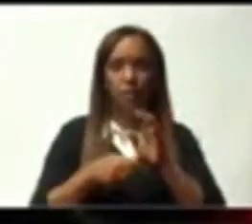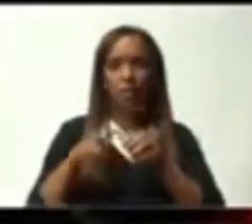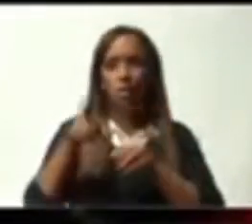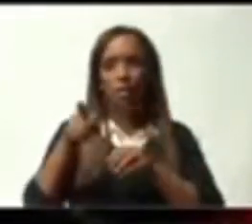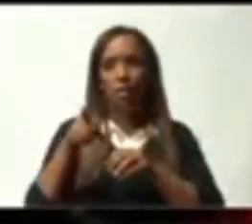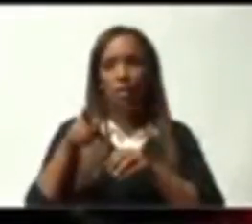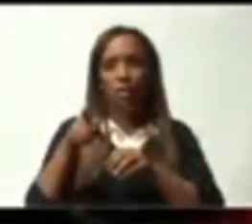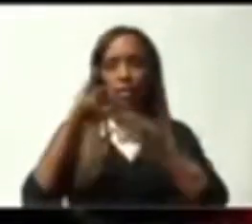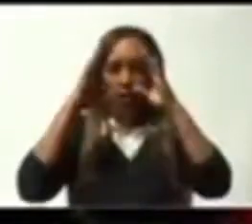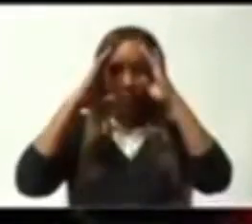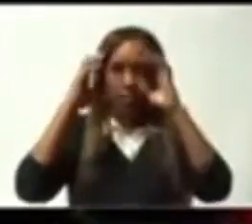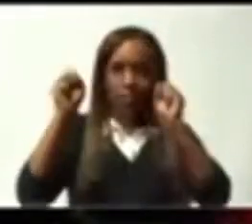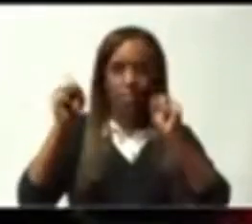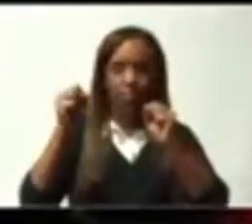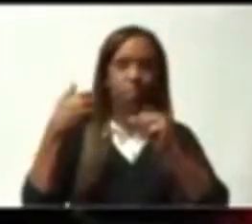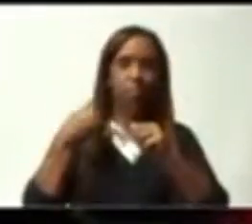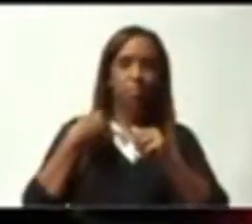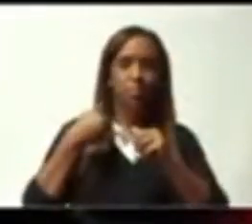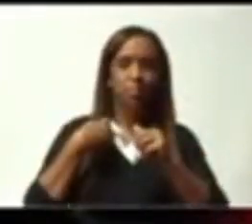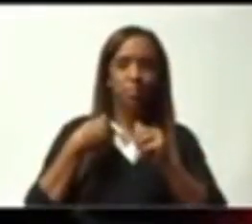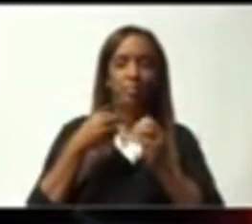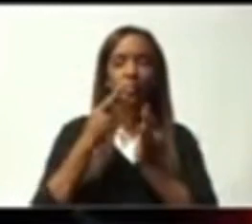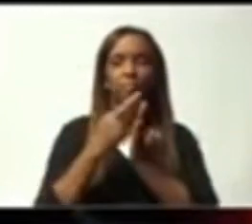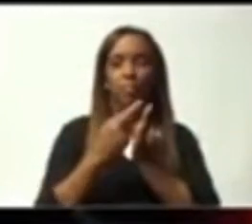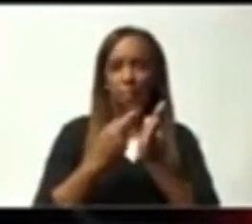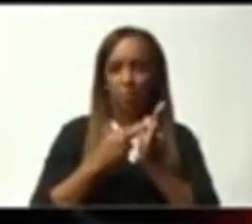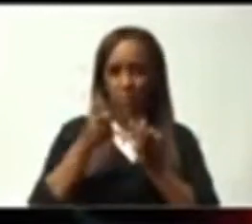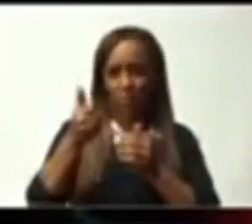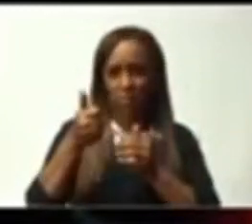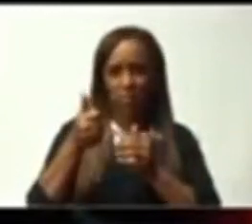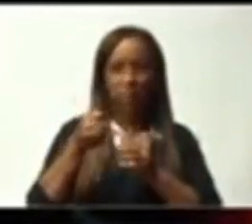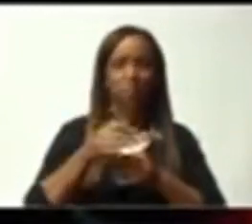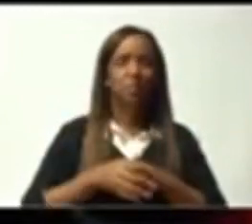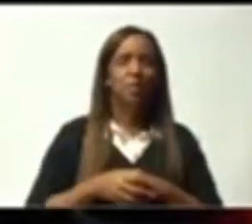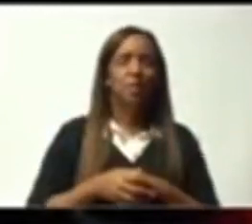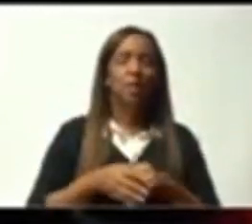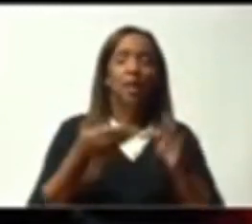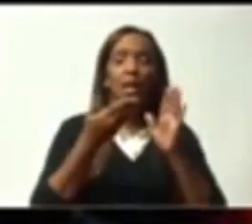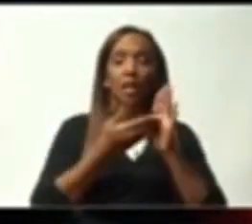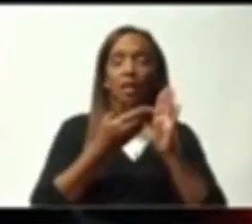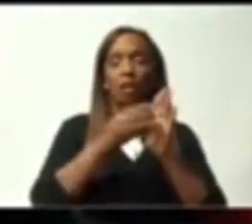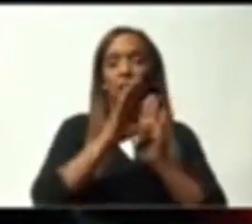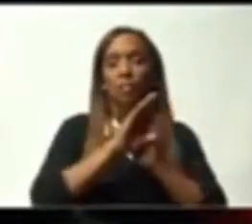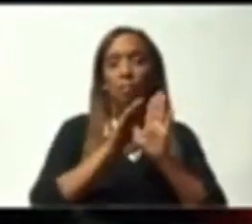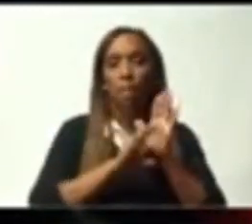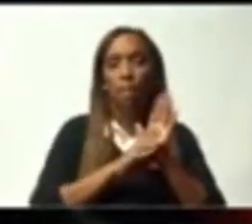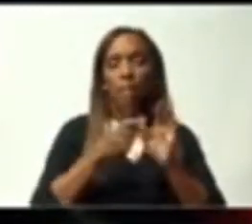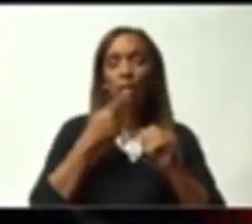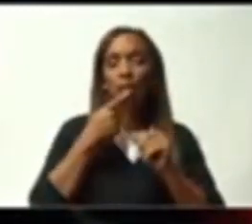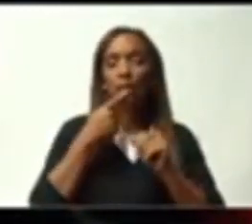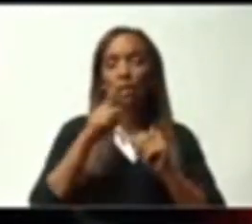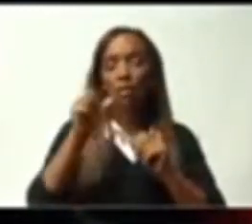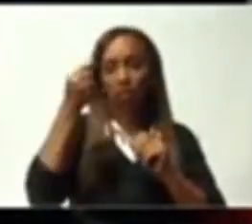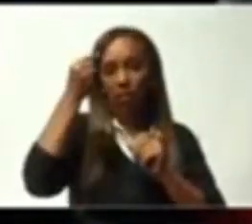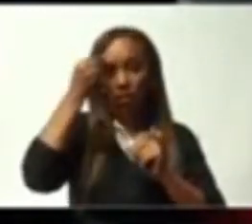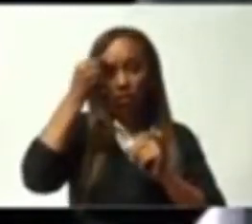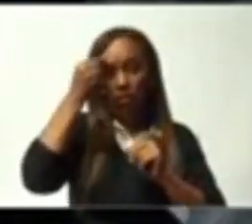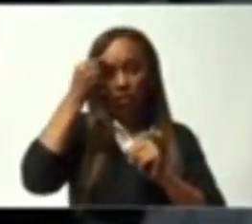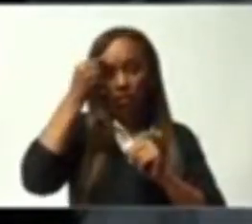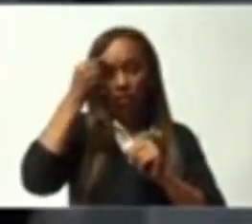51, capítulo 6, la ley establecerá el régimen de administración y disposición de bienes